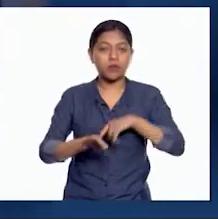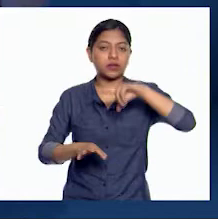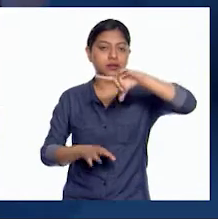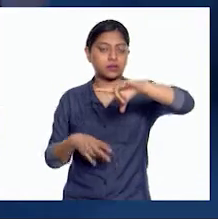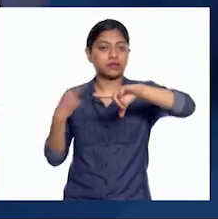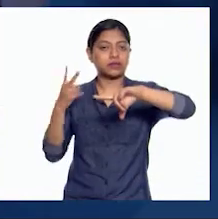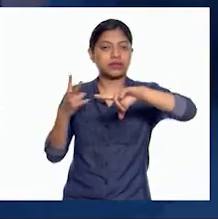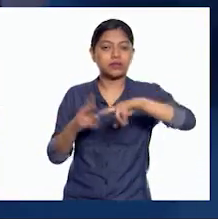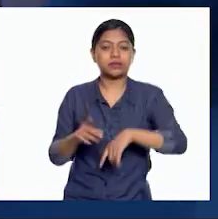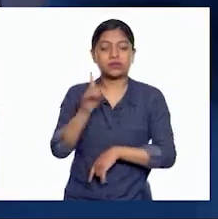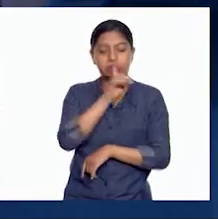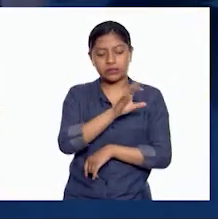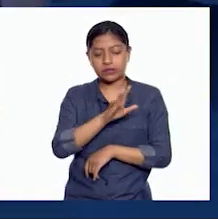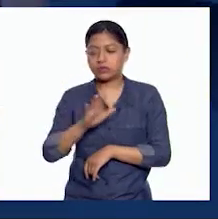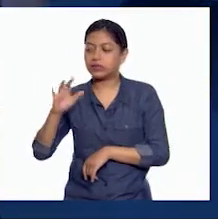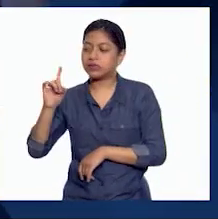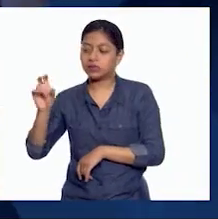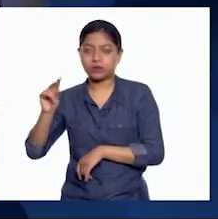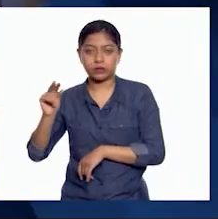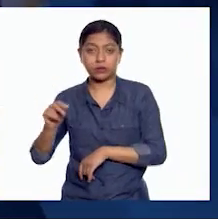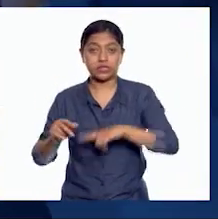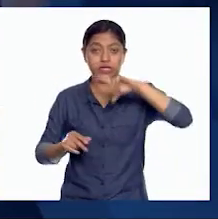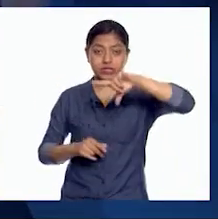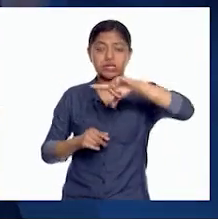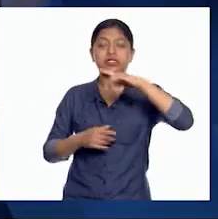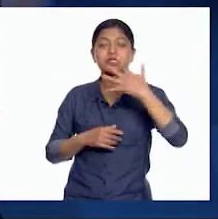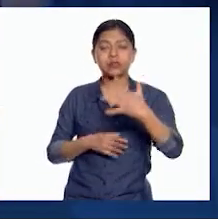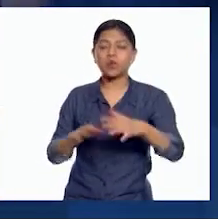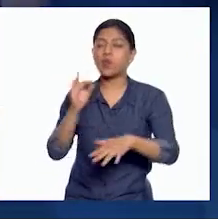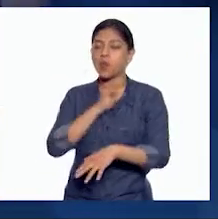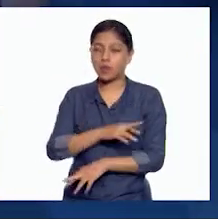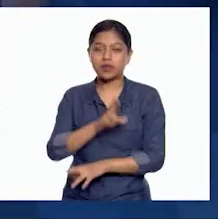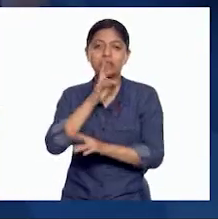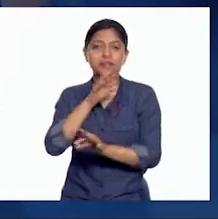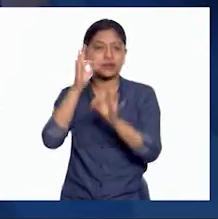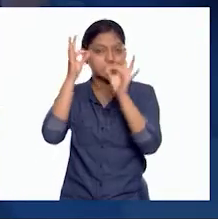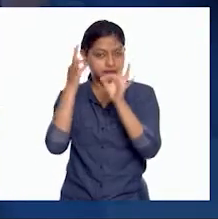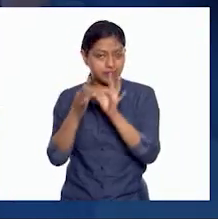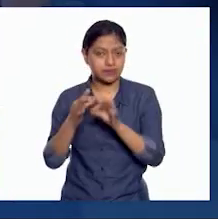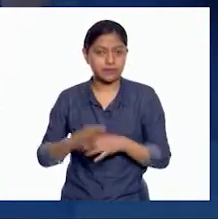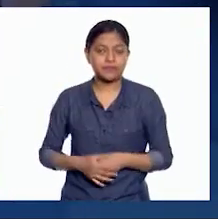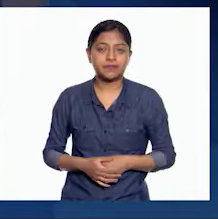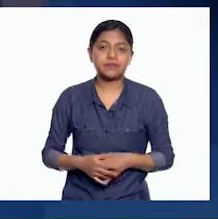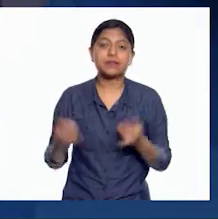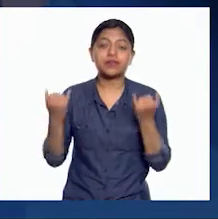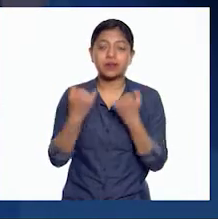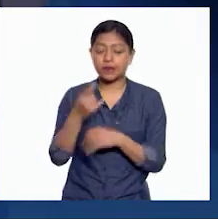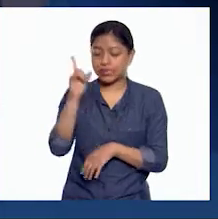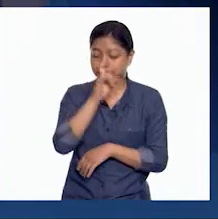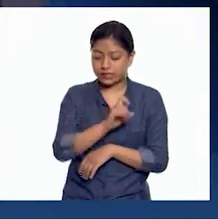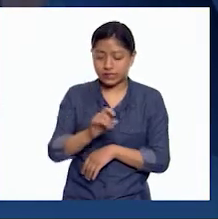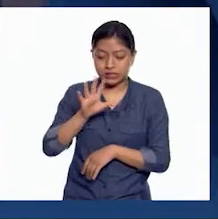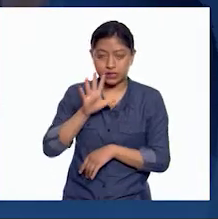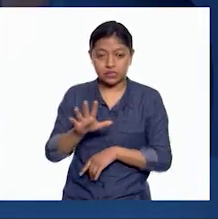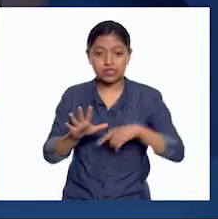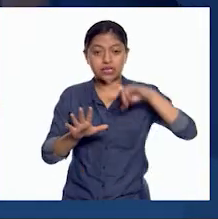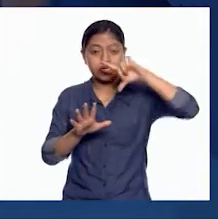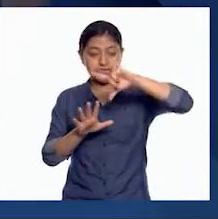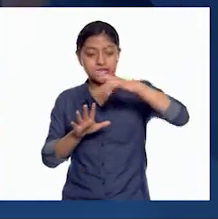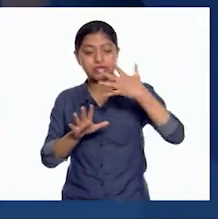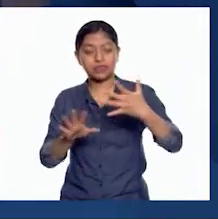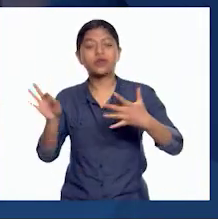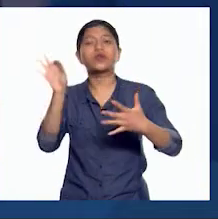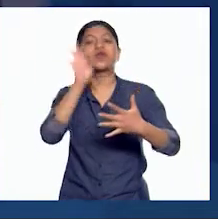150 y 180. Además, también de 105, porque al dividir cada cantidad entre